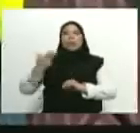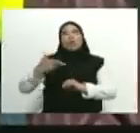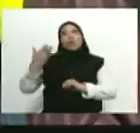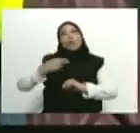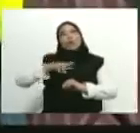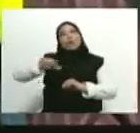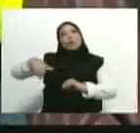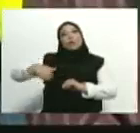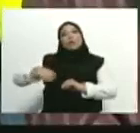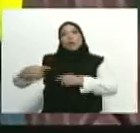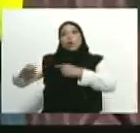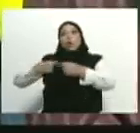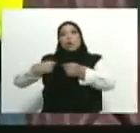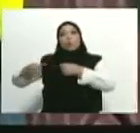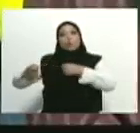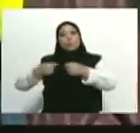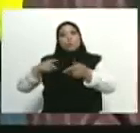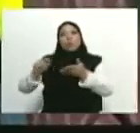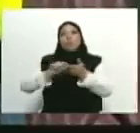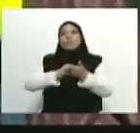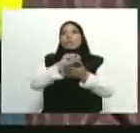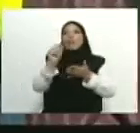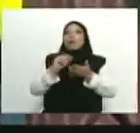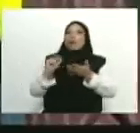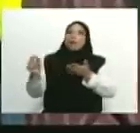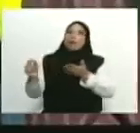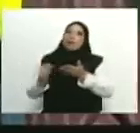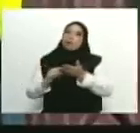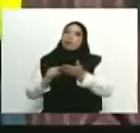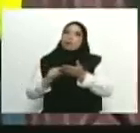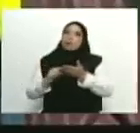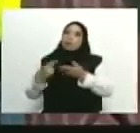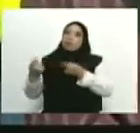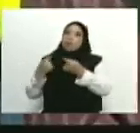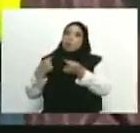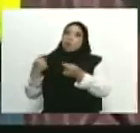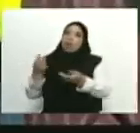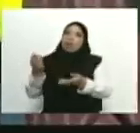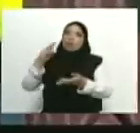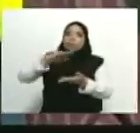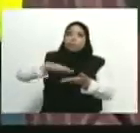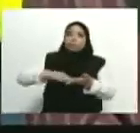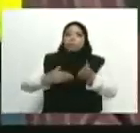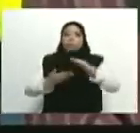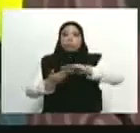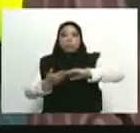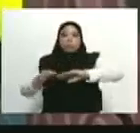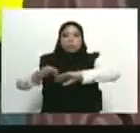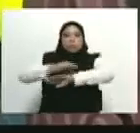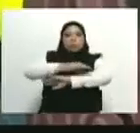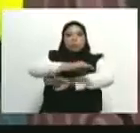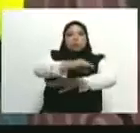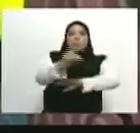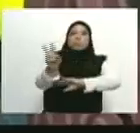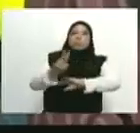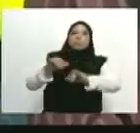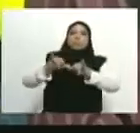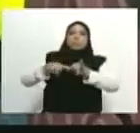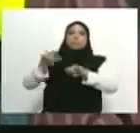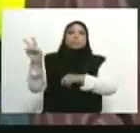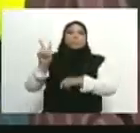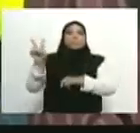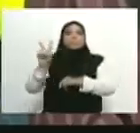nosotros tenemos el control desde el diseño hasta el ensamblaje, es decir, nosotros diseñamos esto con ingenieros venezolanos.